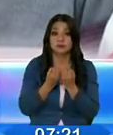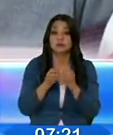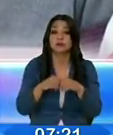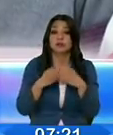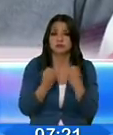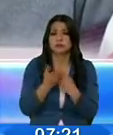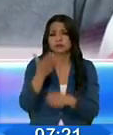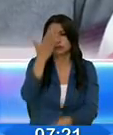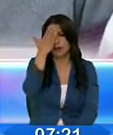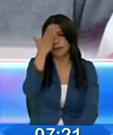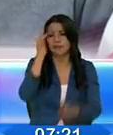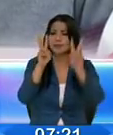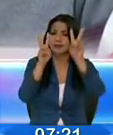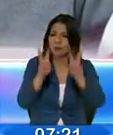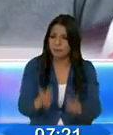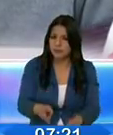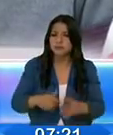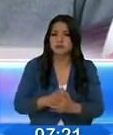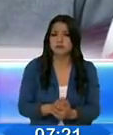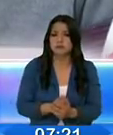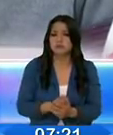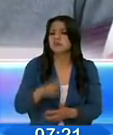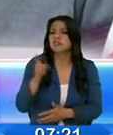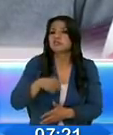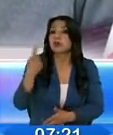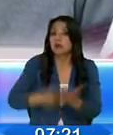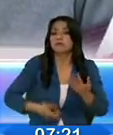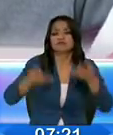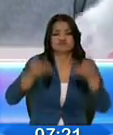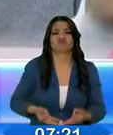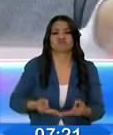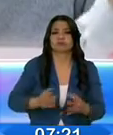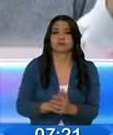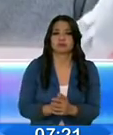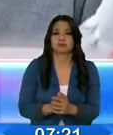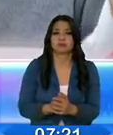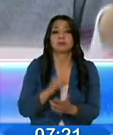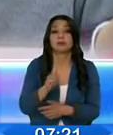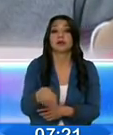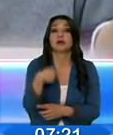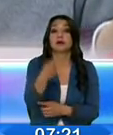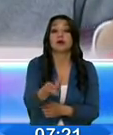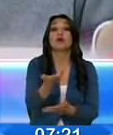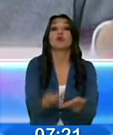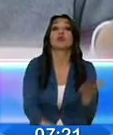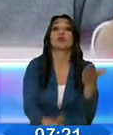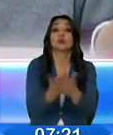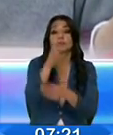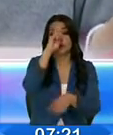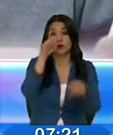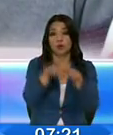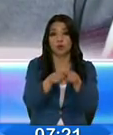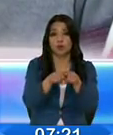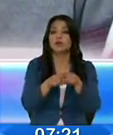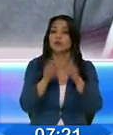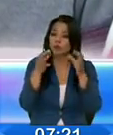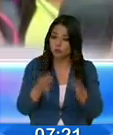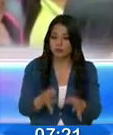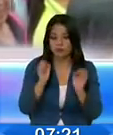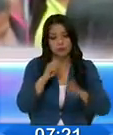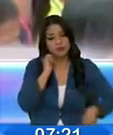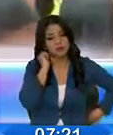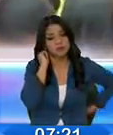que conocemos de los temas, para que se pueda cumplir esto y para que los nuevos acuerdos se puedan